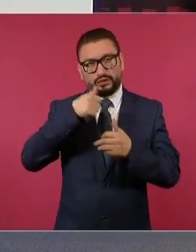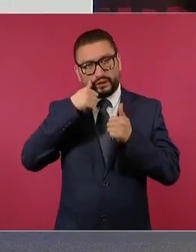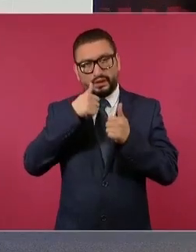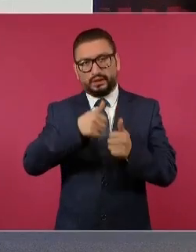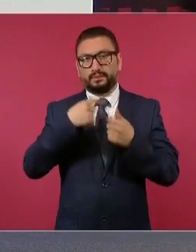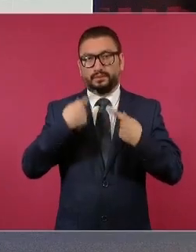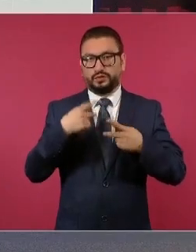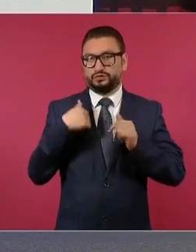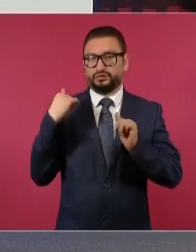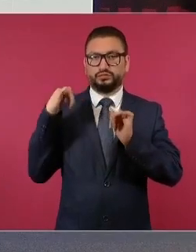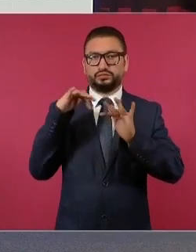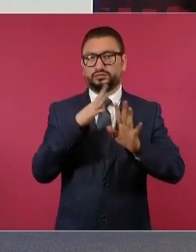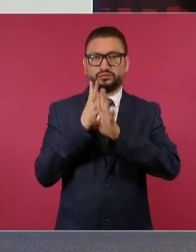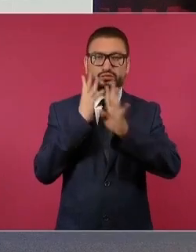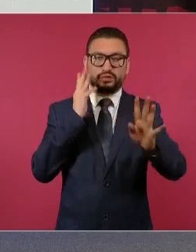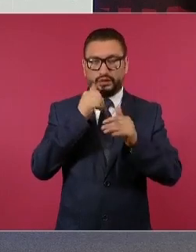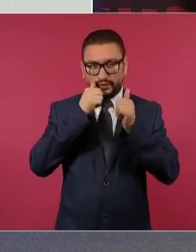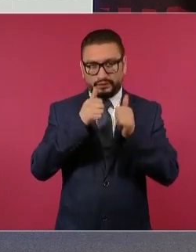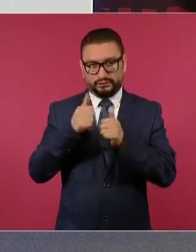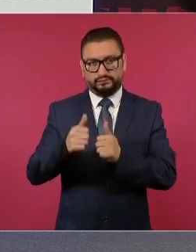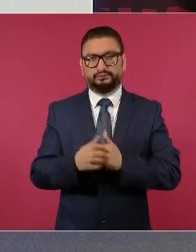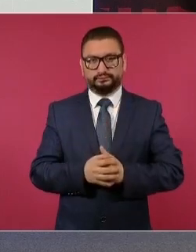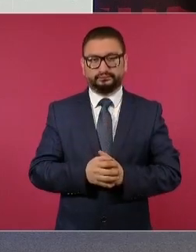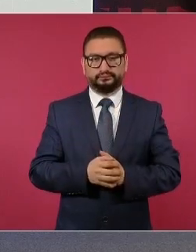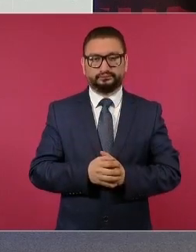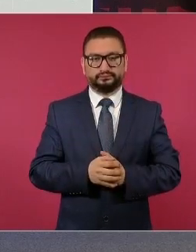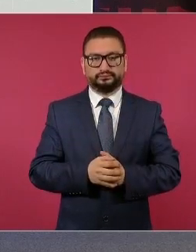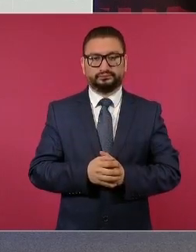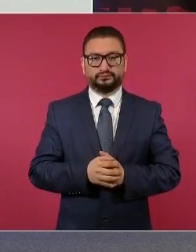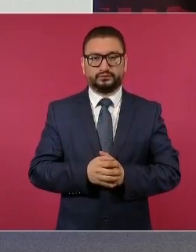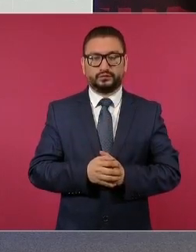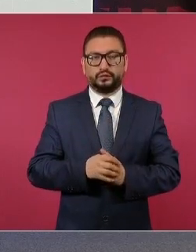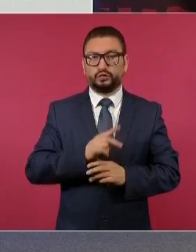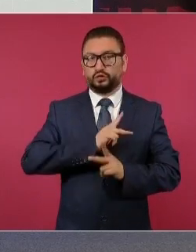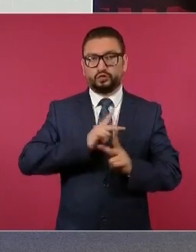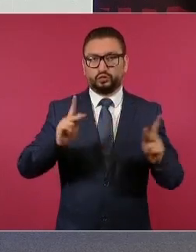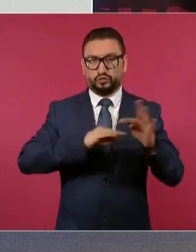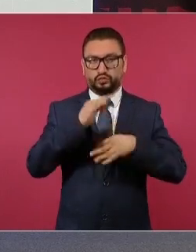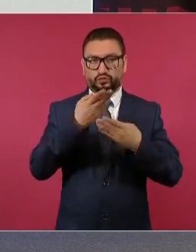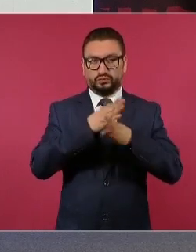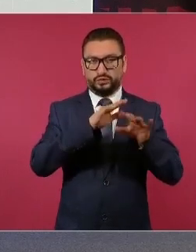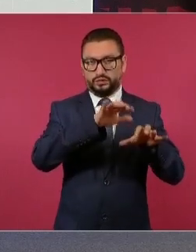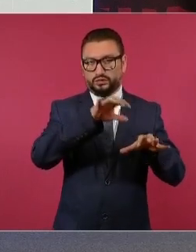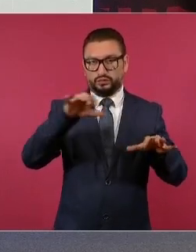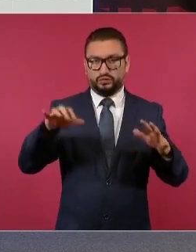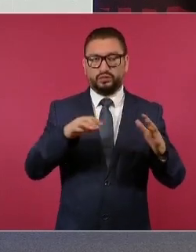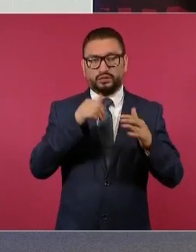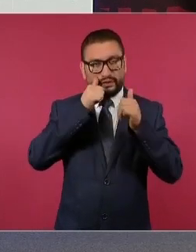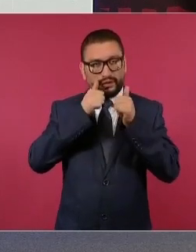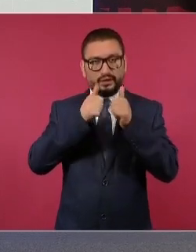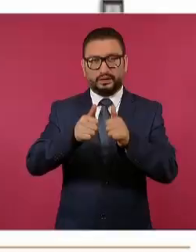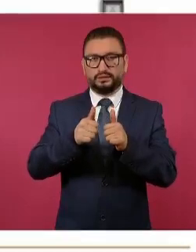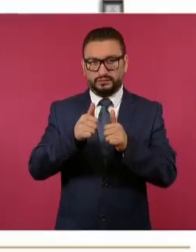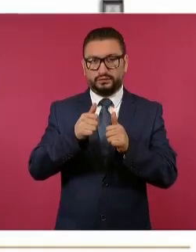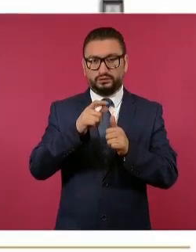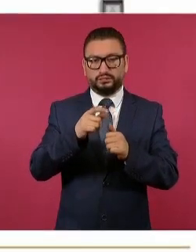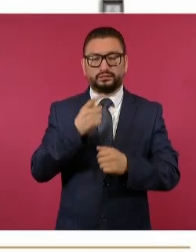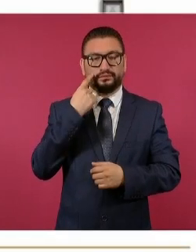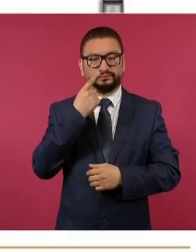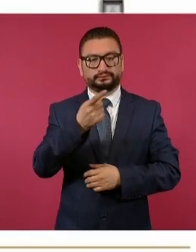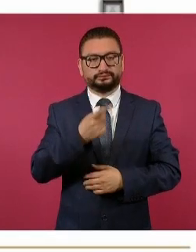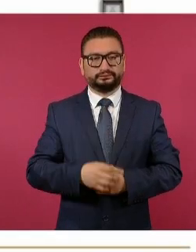los beneficiarios, al público usuario de las sucursales. ¿Sí? En toda la red de sucursales se atienden en estos periodos de dispersión,